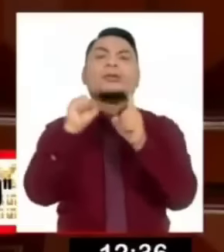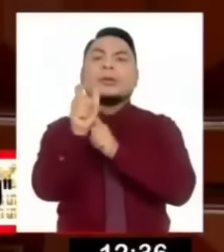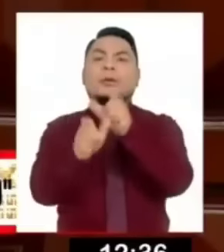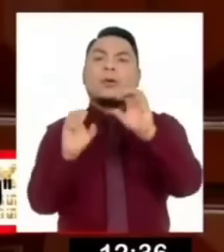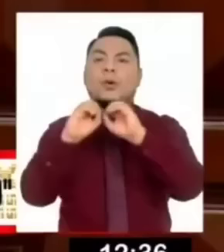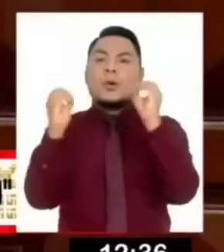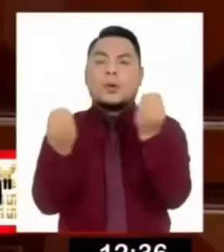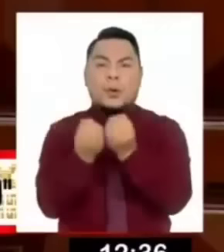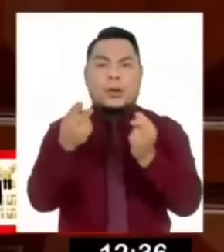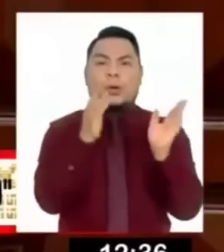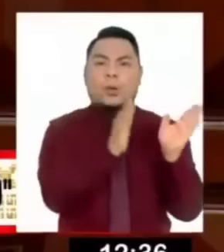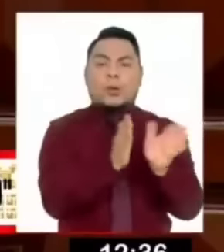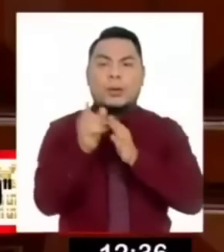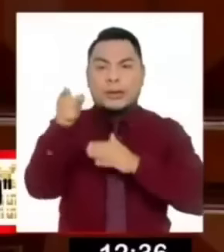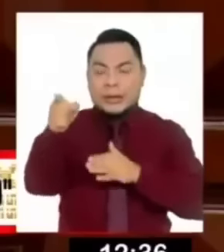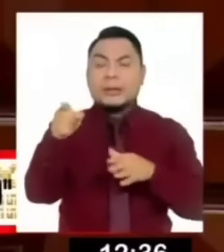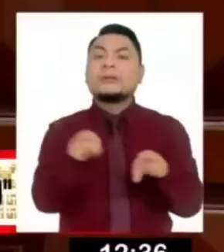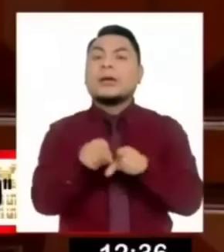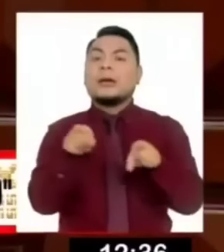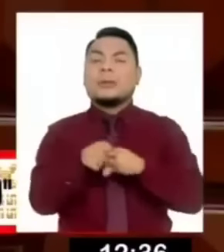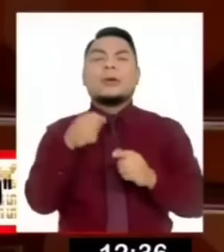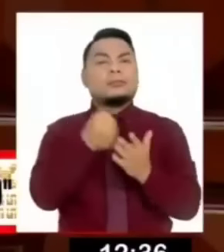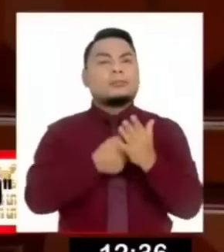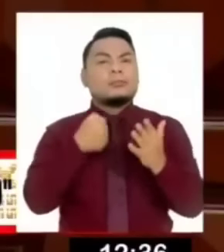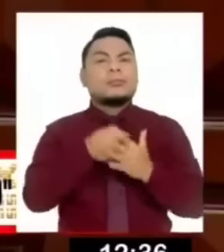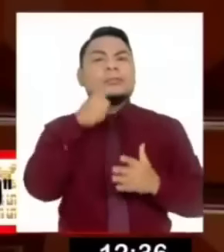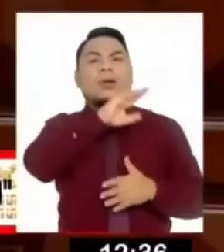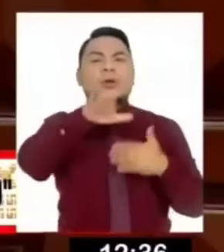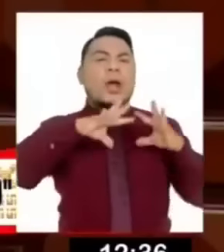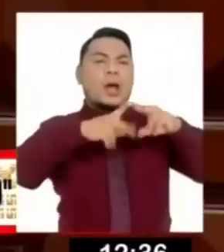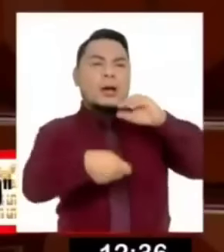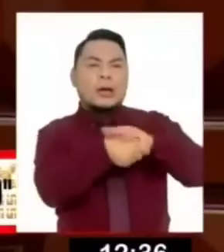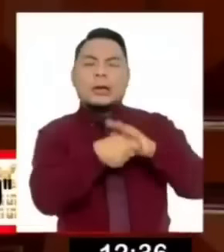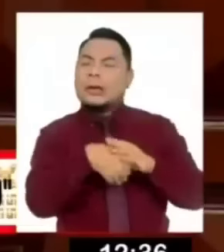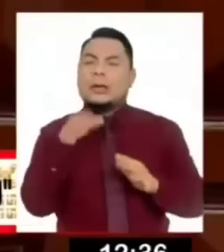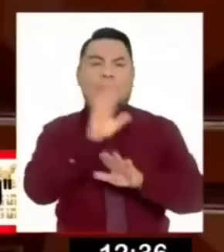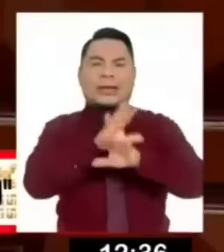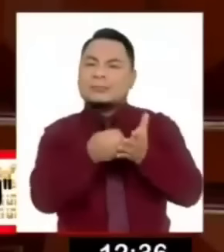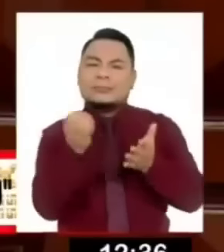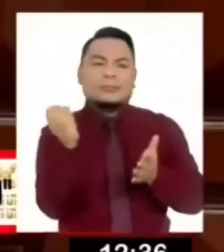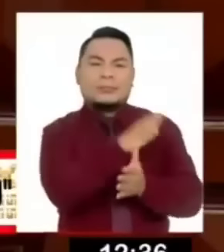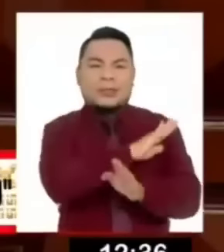civil organizada y al mismo tiempo combatir el cáncer de la corrupción.